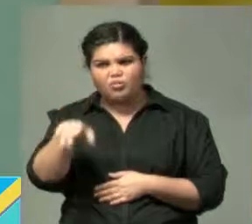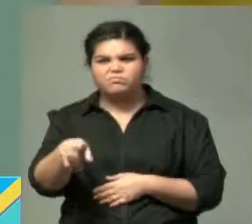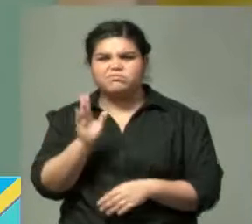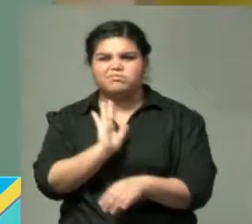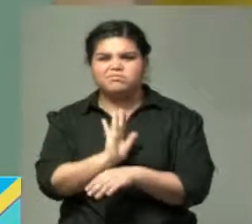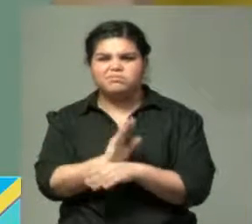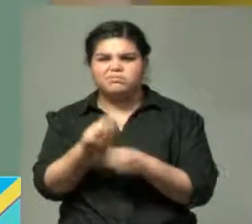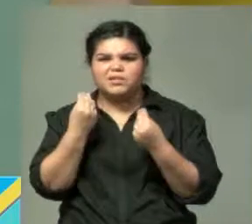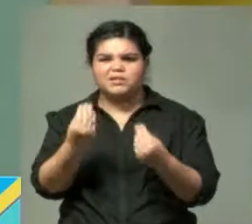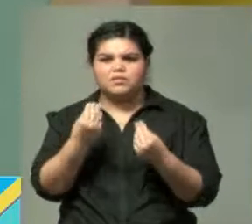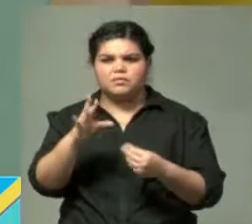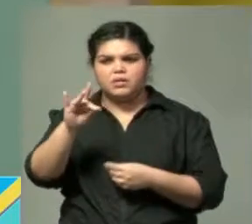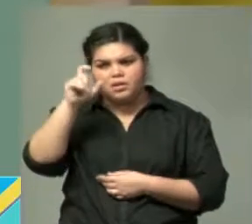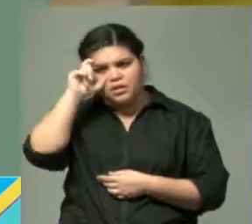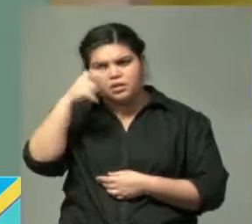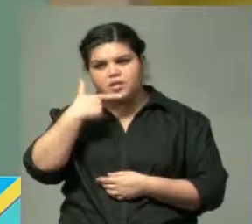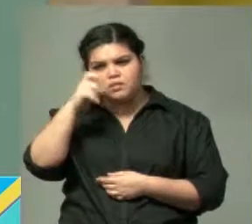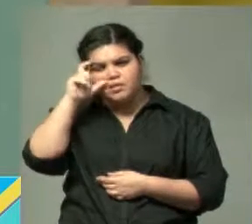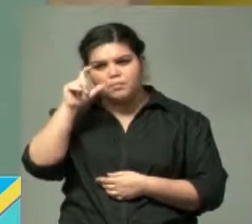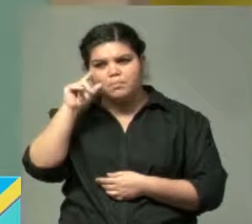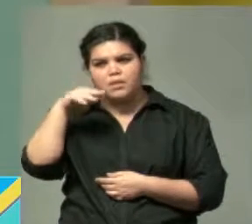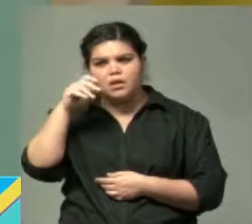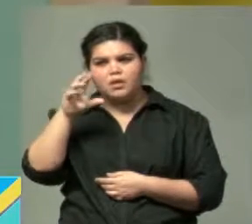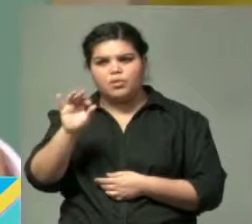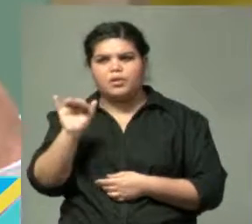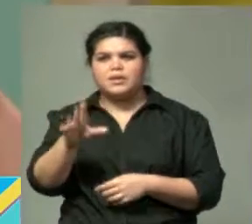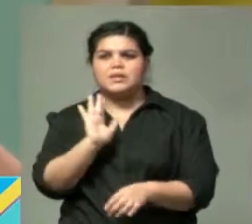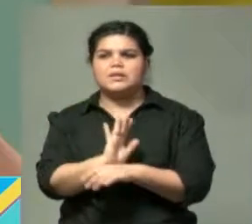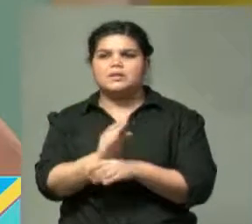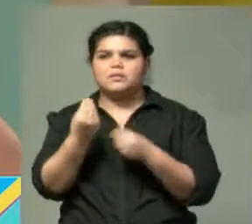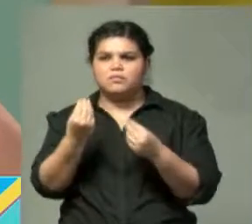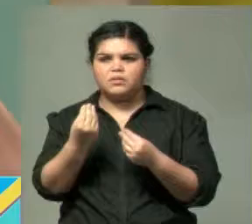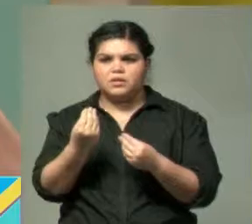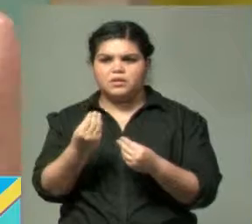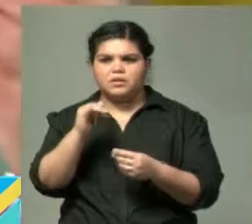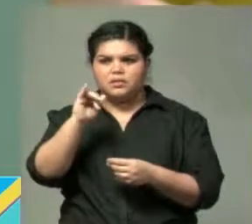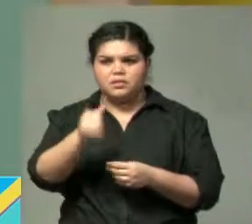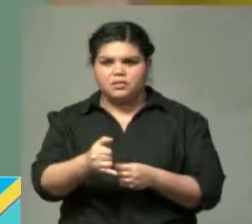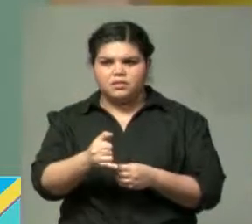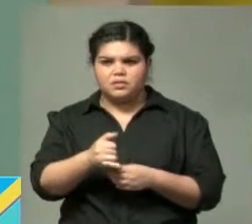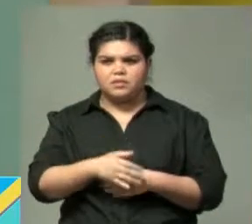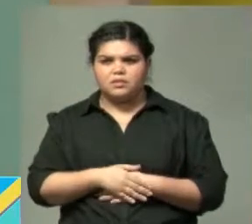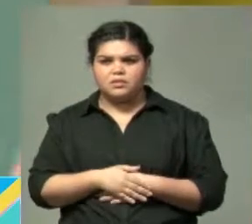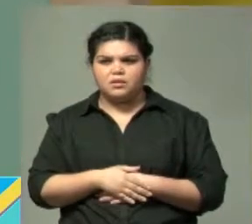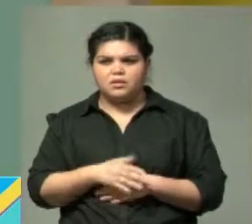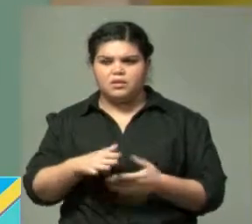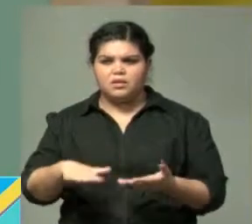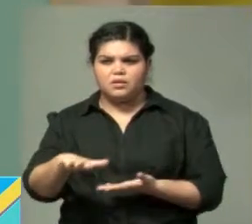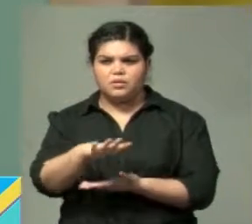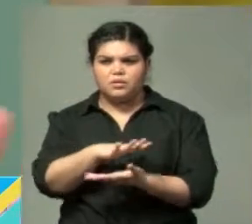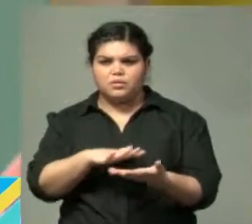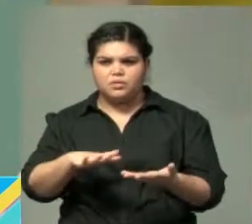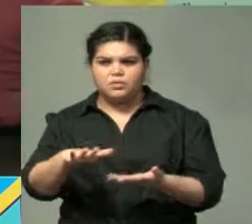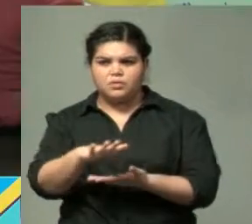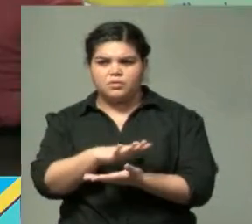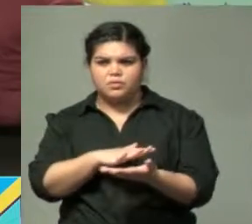que es una persona desempleada? Una persona desempleada es aquella persona que, siendo parte de la población económicamente activa de una sociedad, o sea, teniendo una